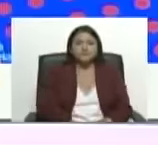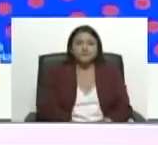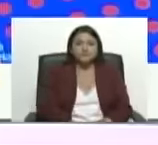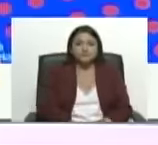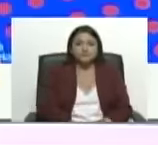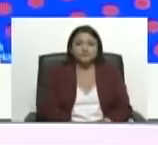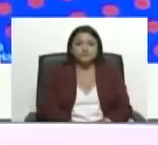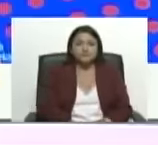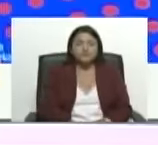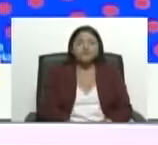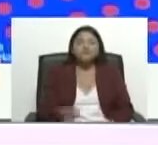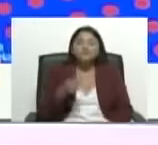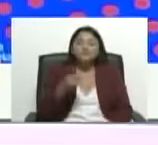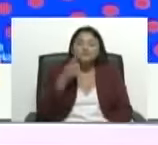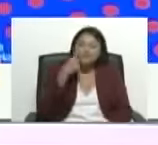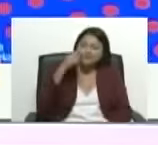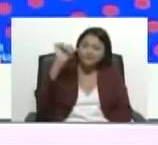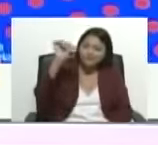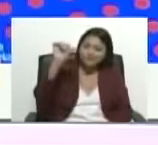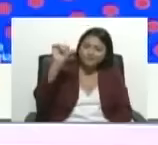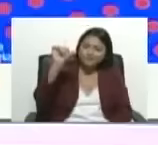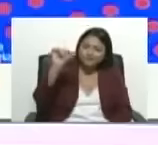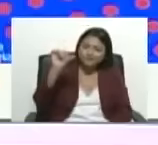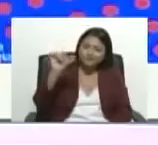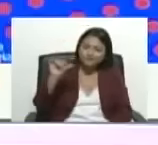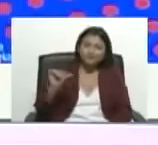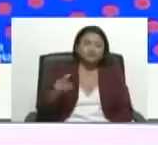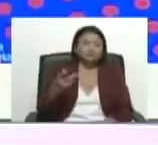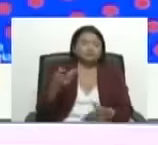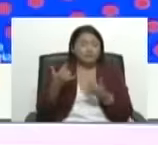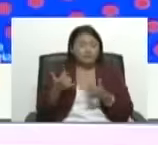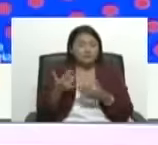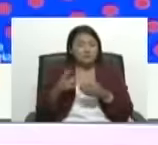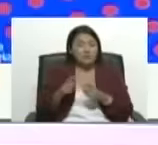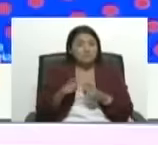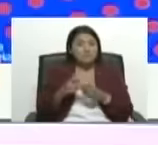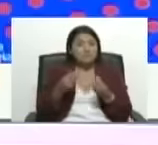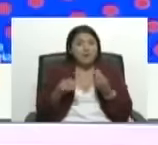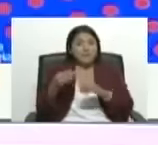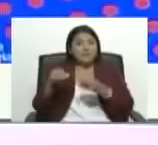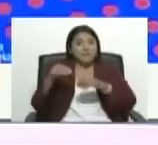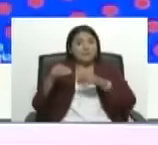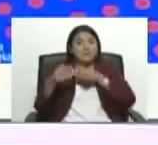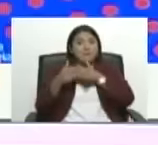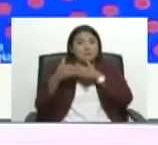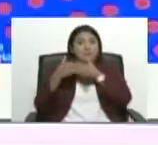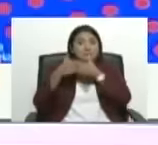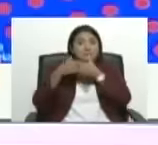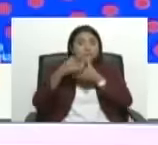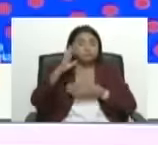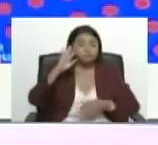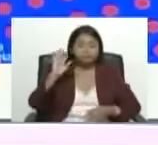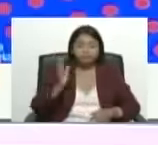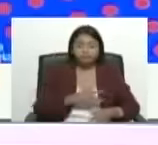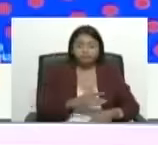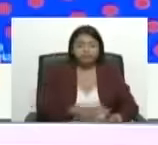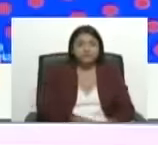Lo que hemos visto, la escalada de provocaciones del gobierno de Guyana, es realmente insensato.